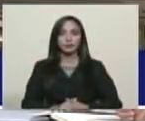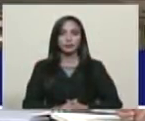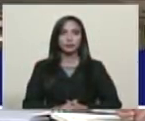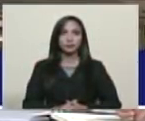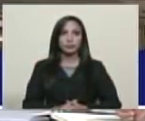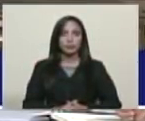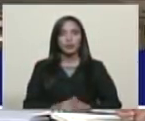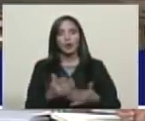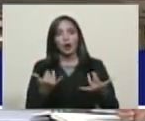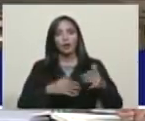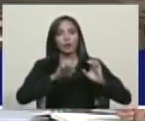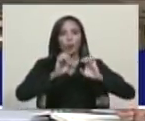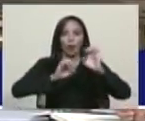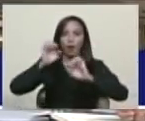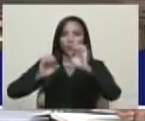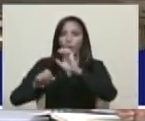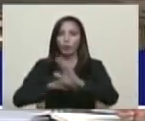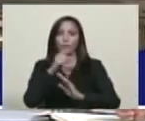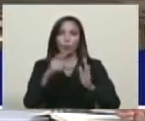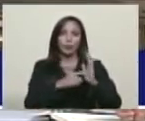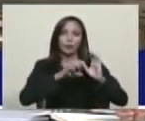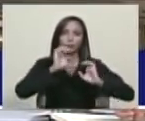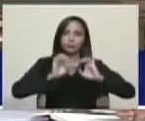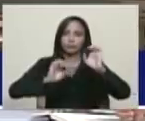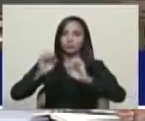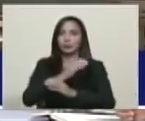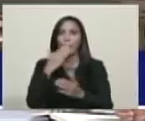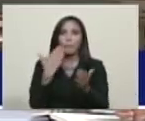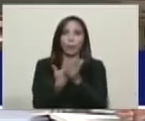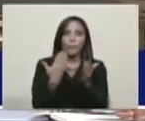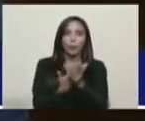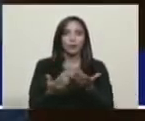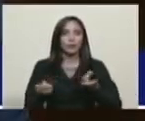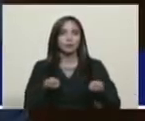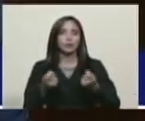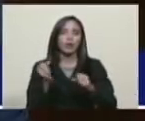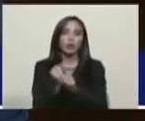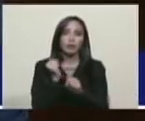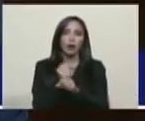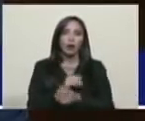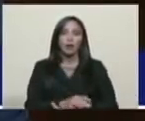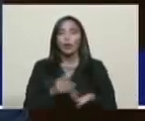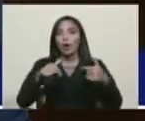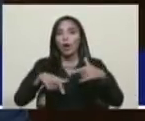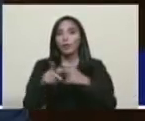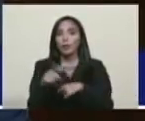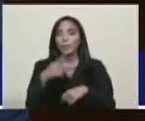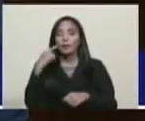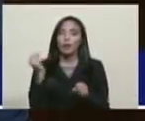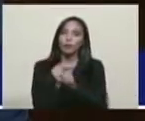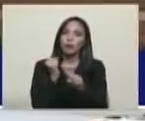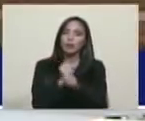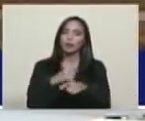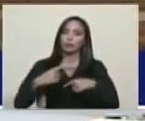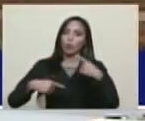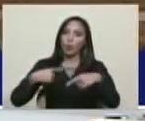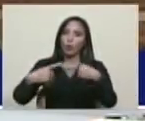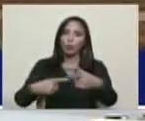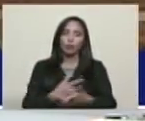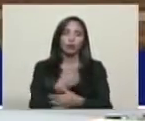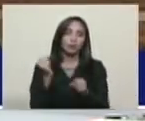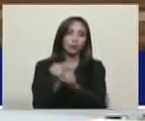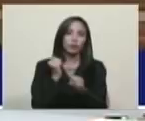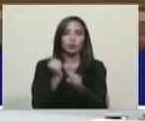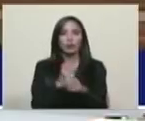Estamos en la evaluación. Evaluación, acción. Y también estamos en la acción permanente. Todos los